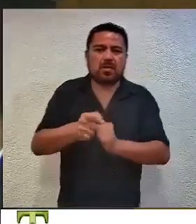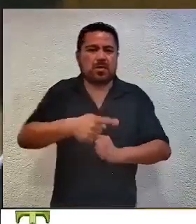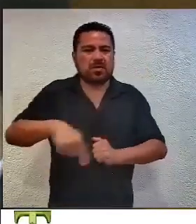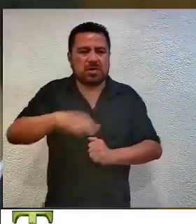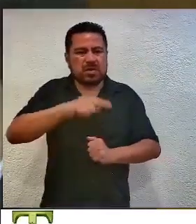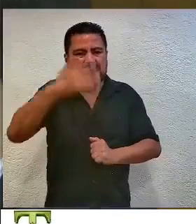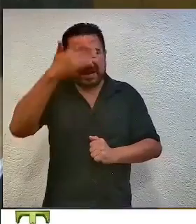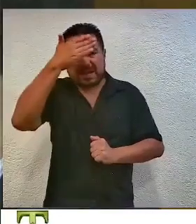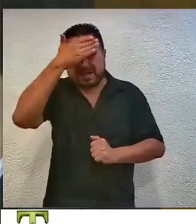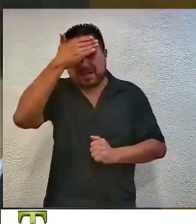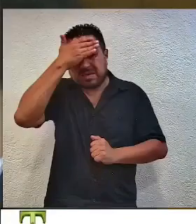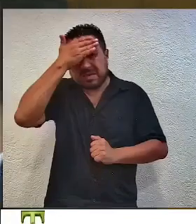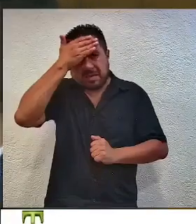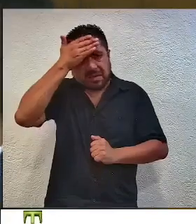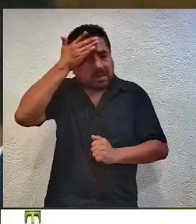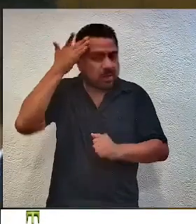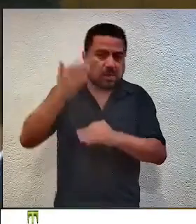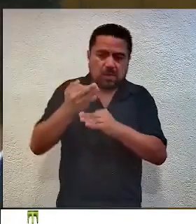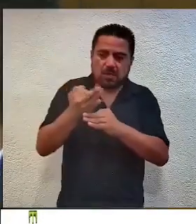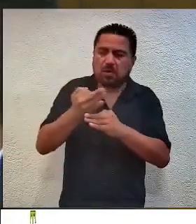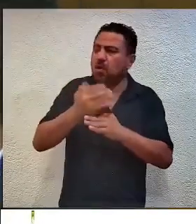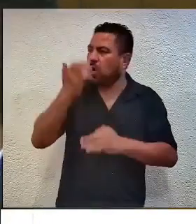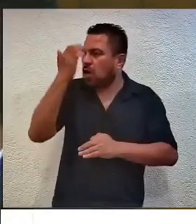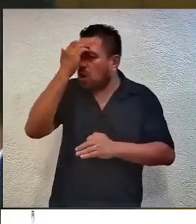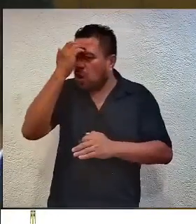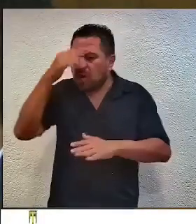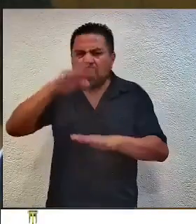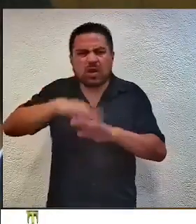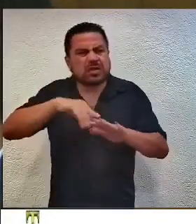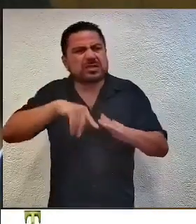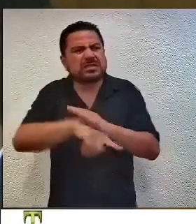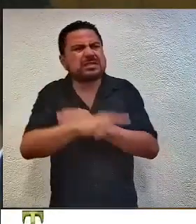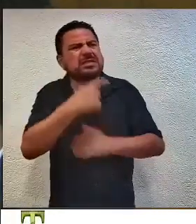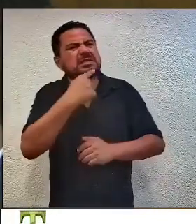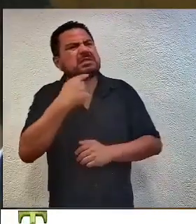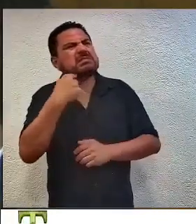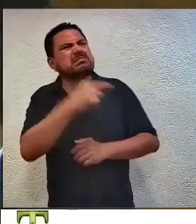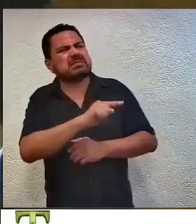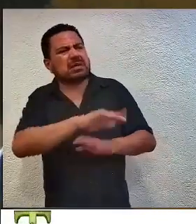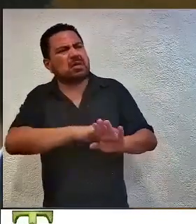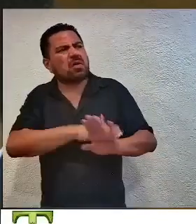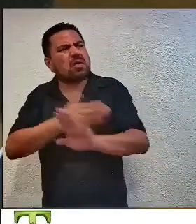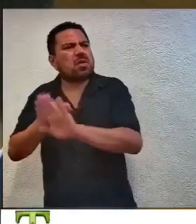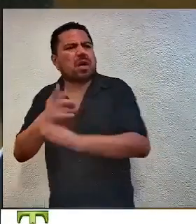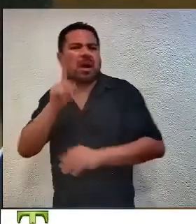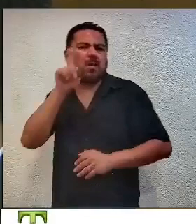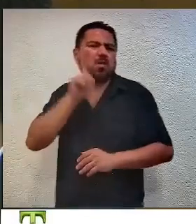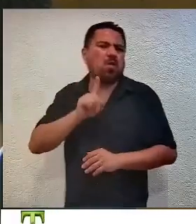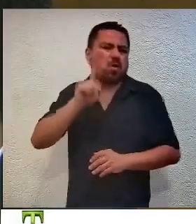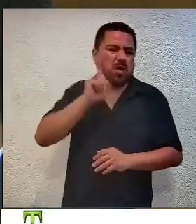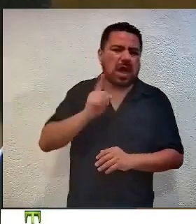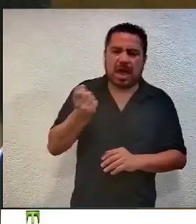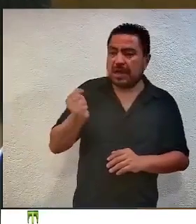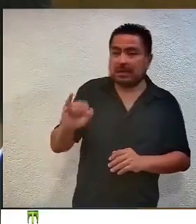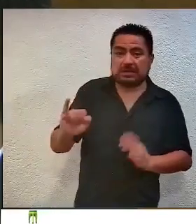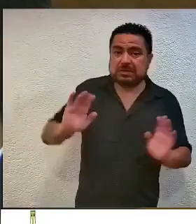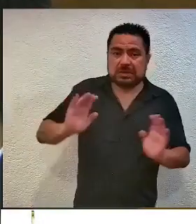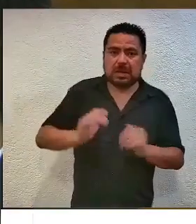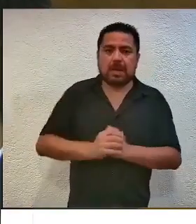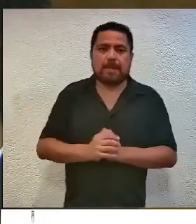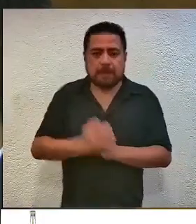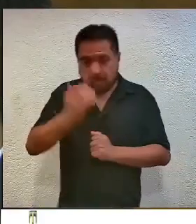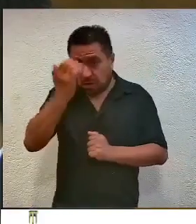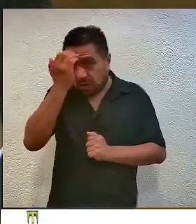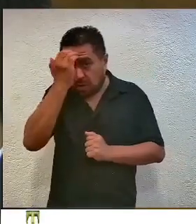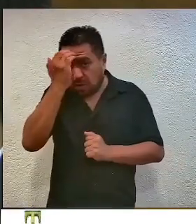de Morena, conocer aquellas quejas que se relacionen con actos de violencia política contra las mujeres en razón de género,